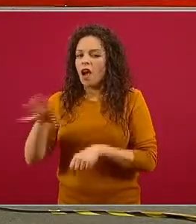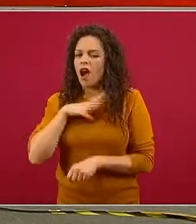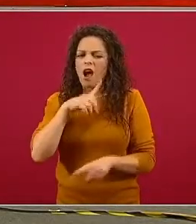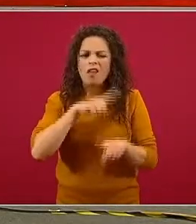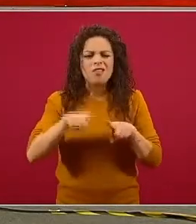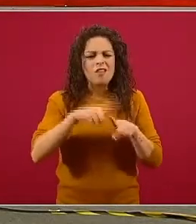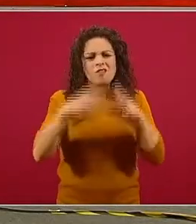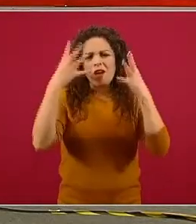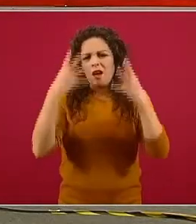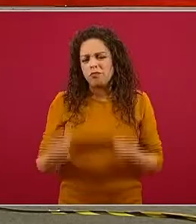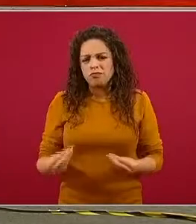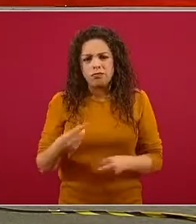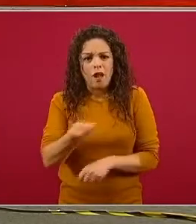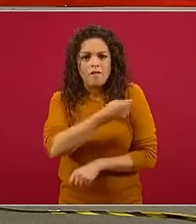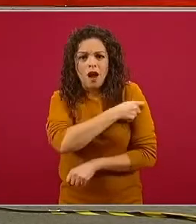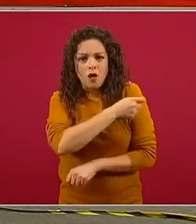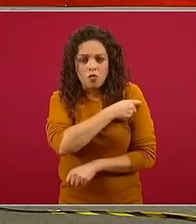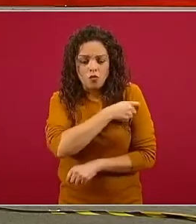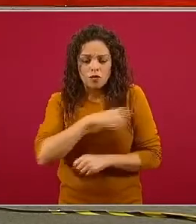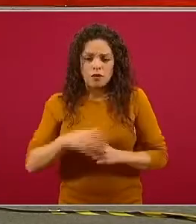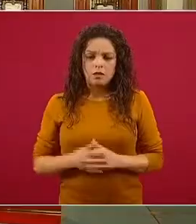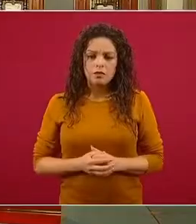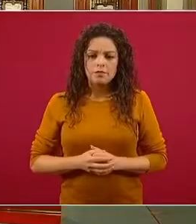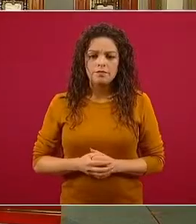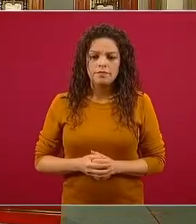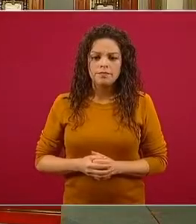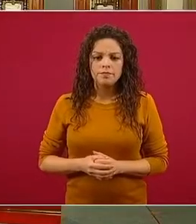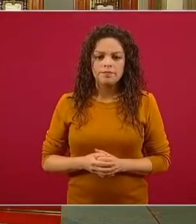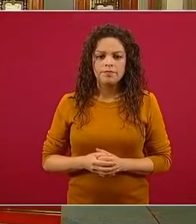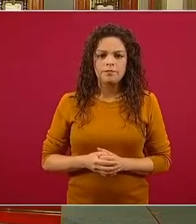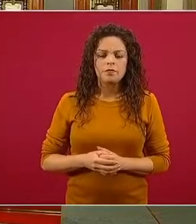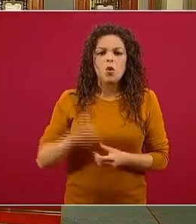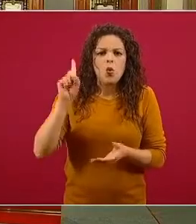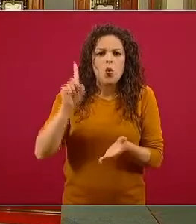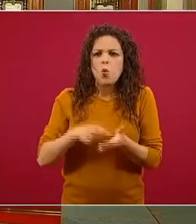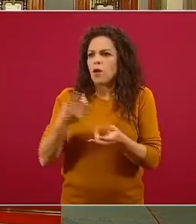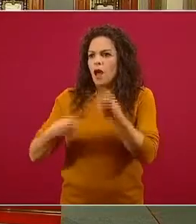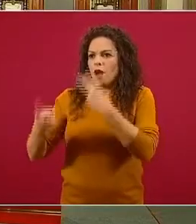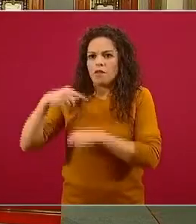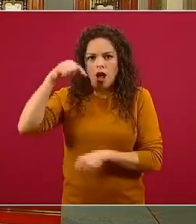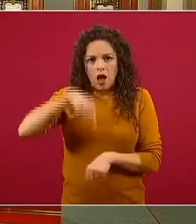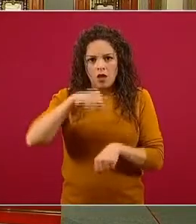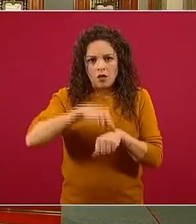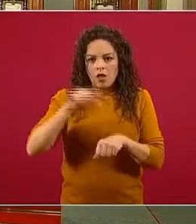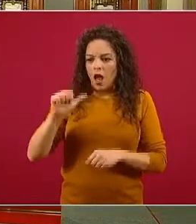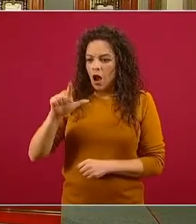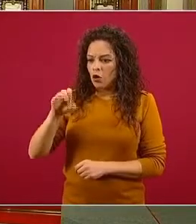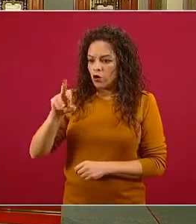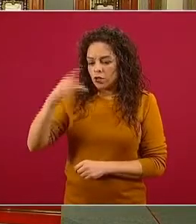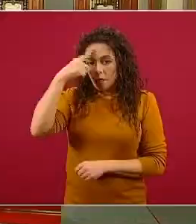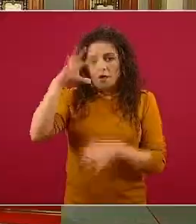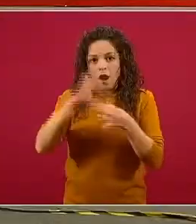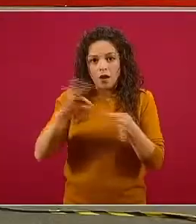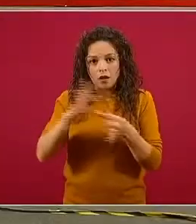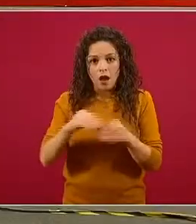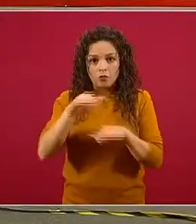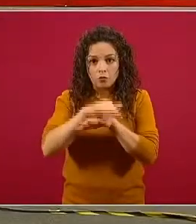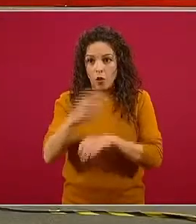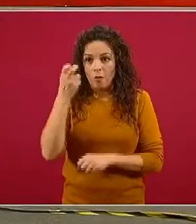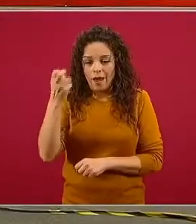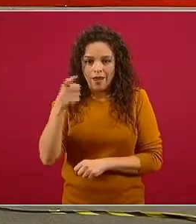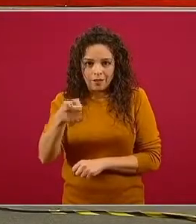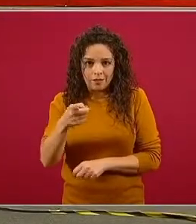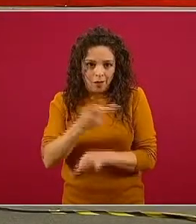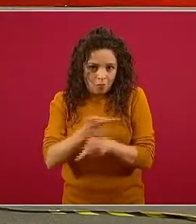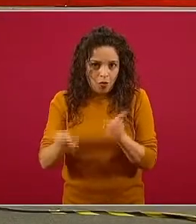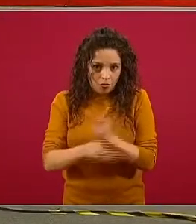de vacunas. En una ocasión vino el doctor Alcocer a comentar sobre los productos. Le vamos a pedir al doctor si es tan amable